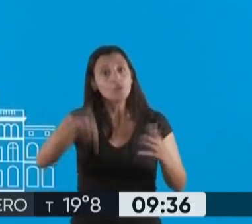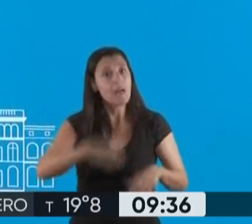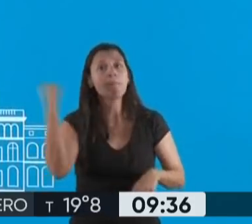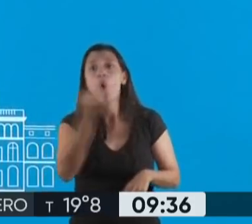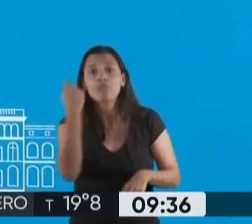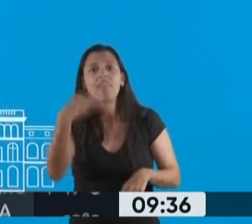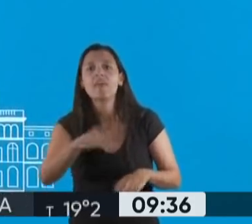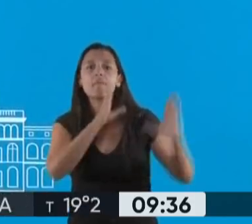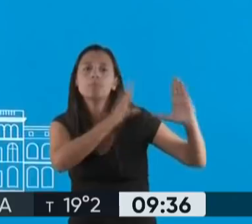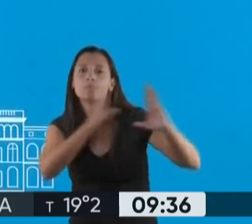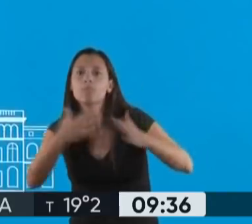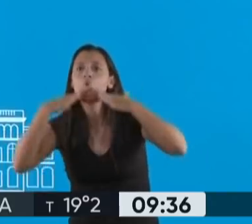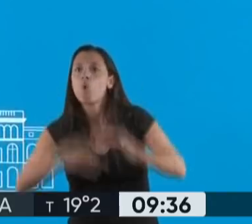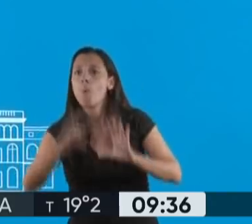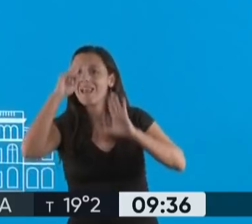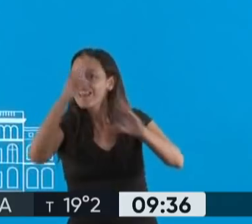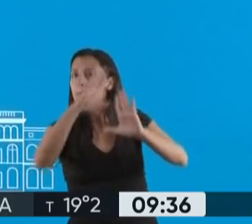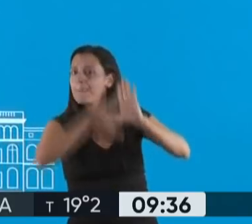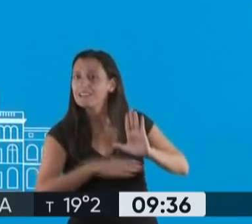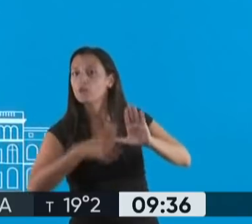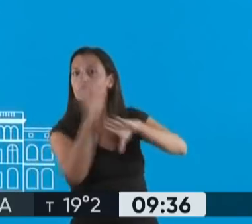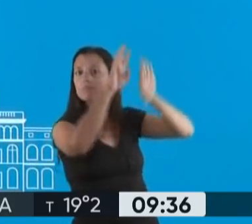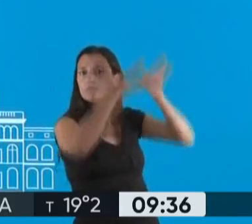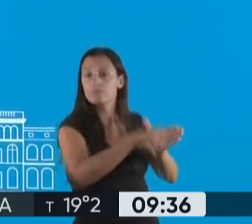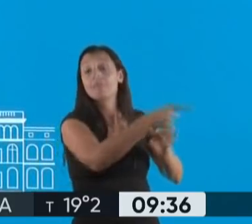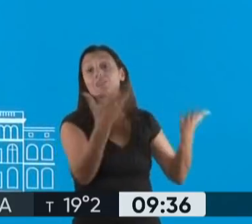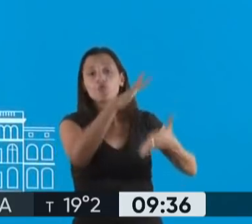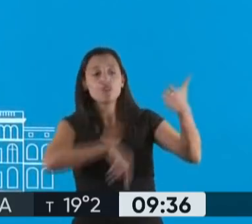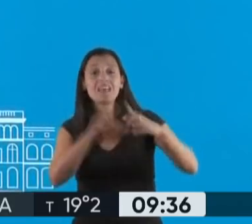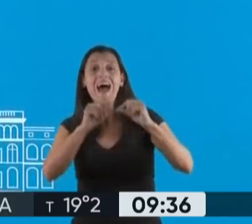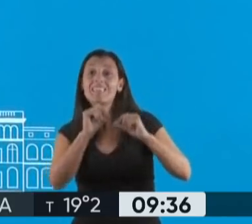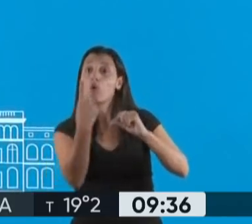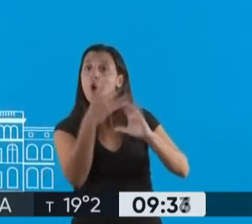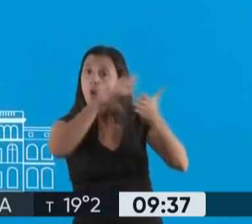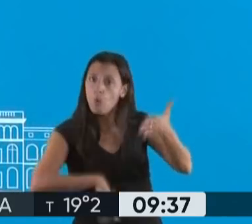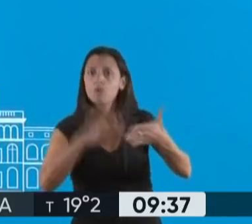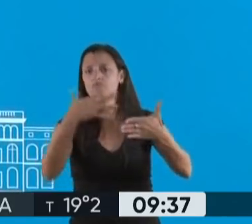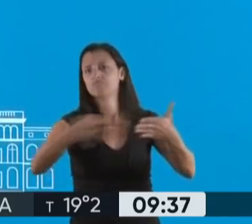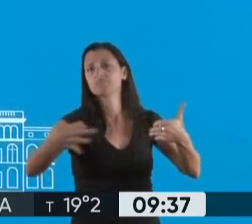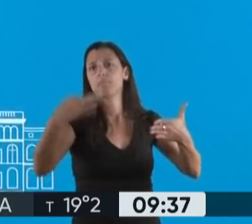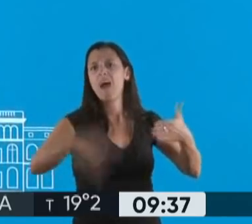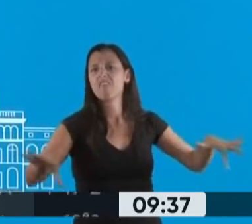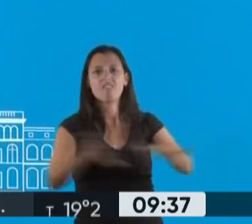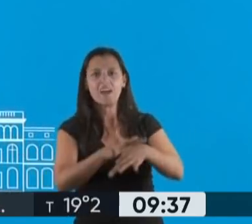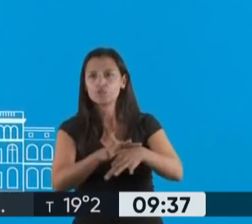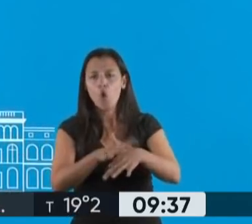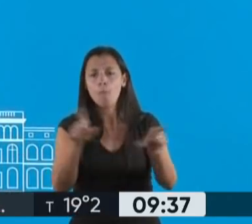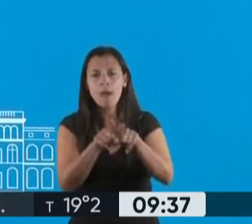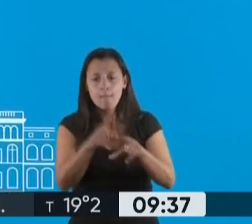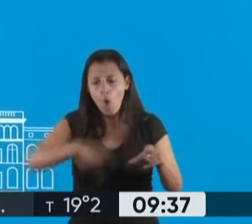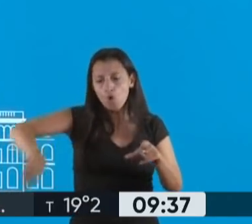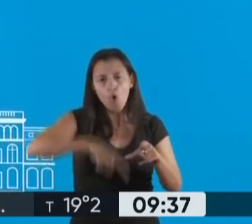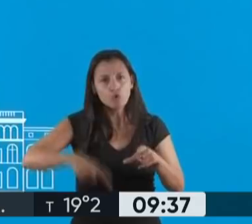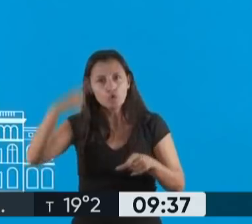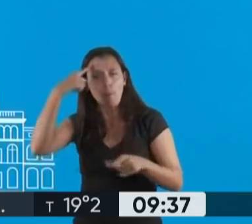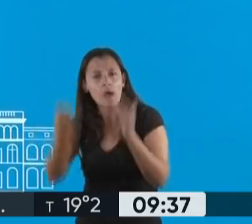Parlamento, entendemos que de la manera en la cual ha quedado redactado el artículo 1 cumple ampliamente con las expectativas que teníamos cuando